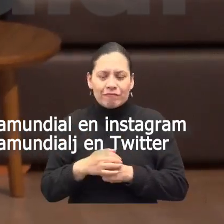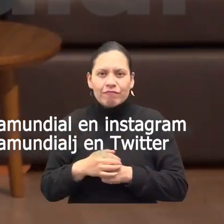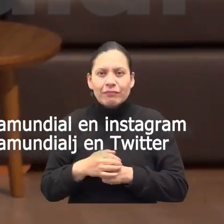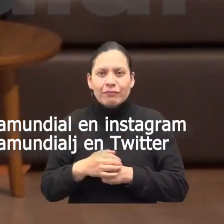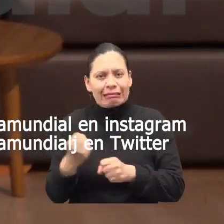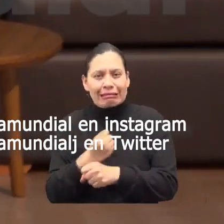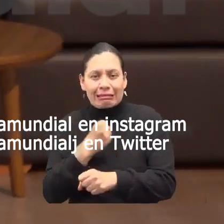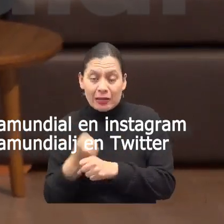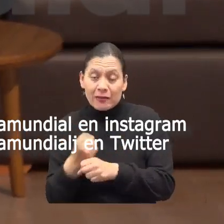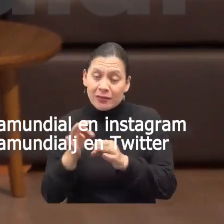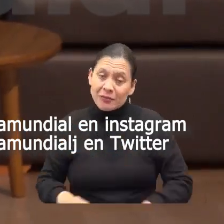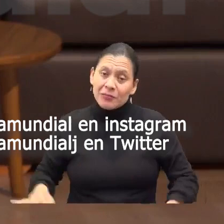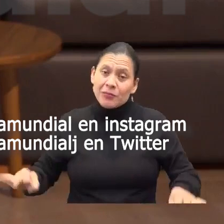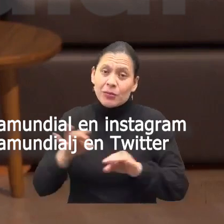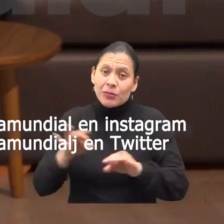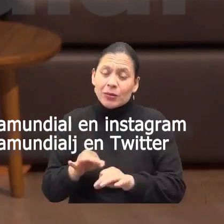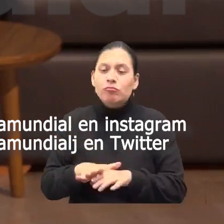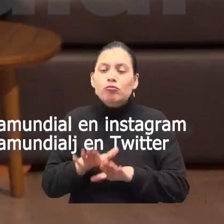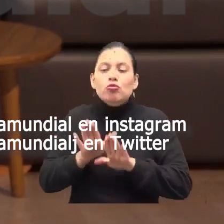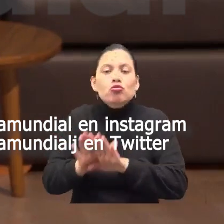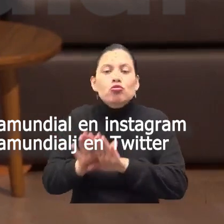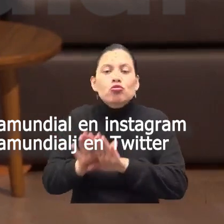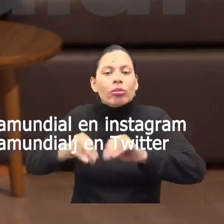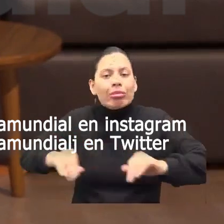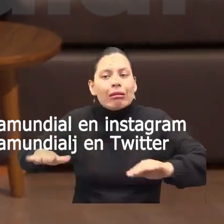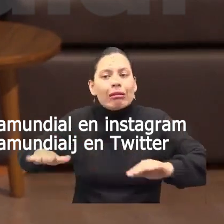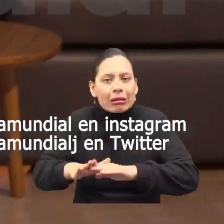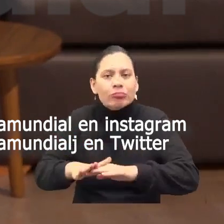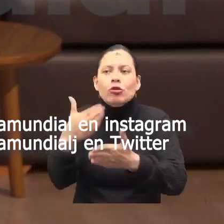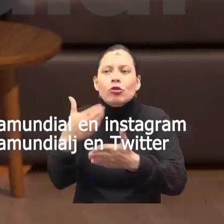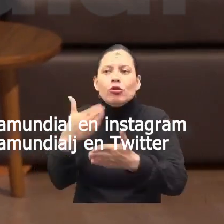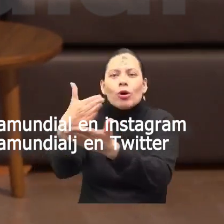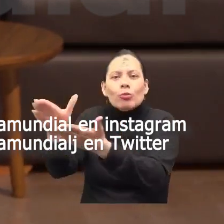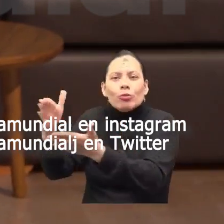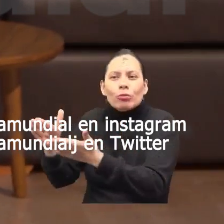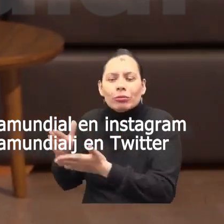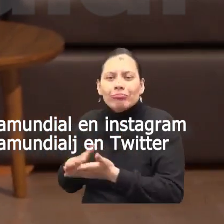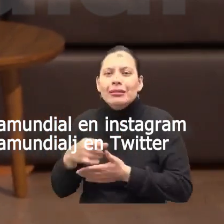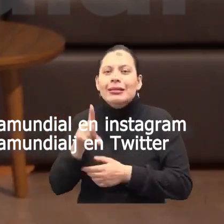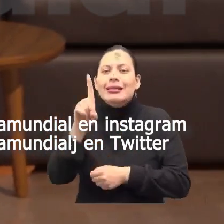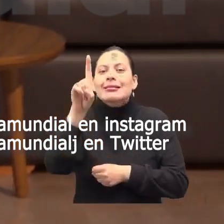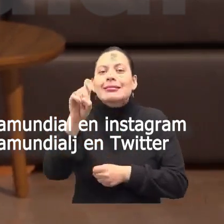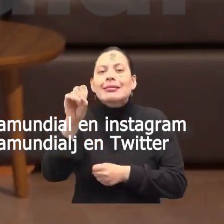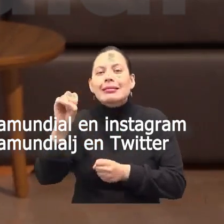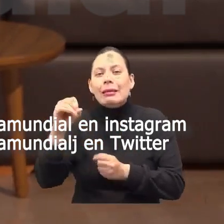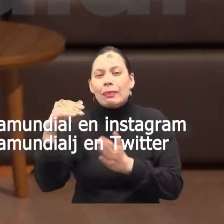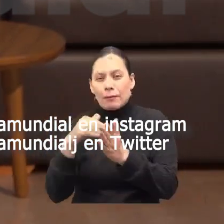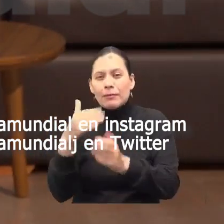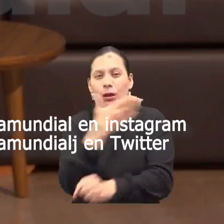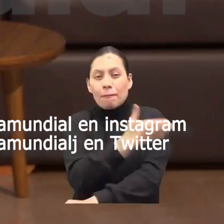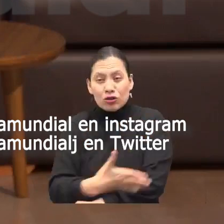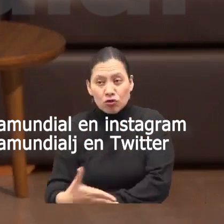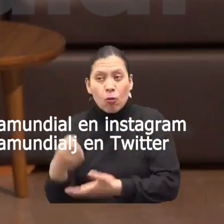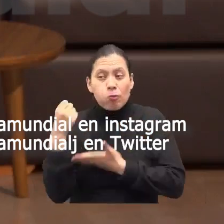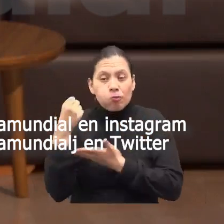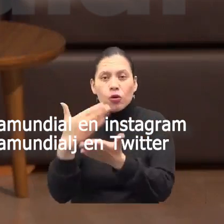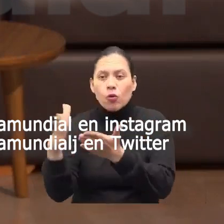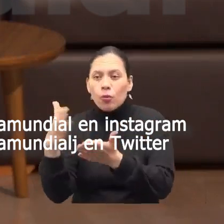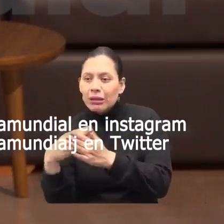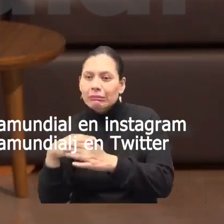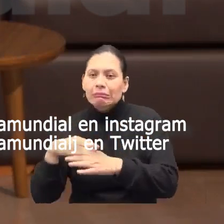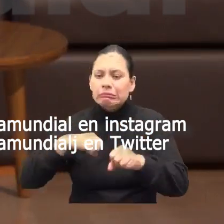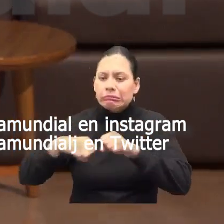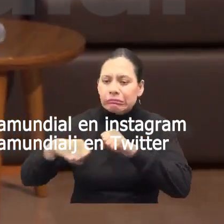un trabajo bien importante porque pues son más de 60 mil millones de pesos también de inversión, el gestionar todos